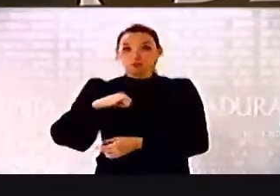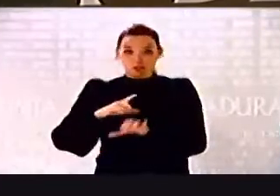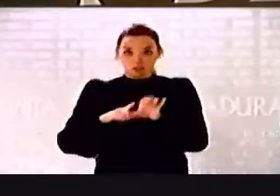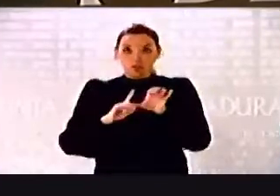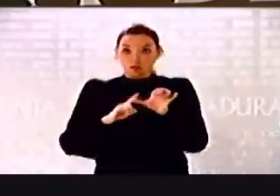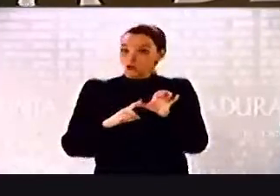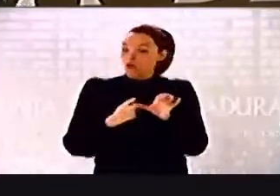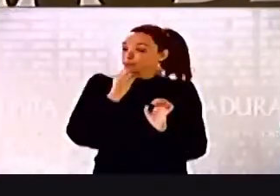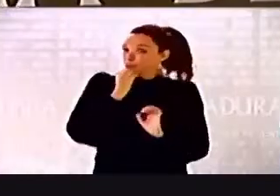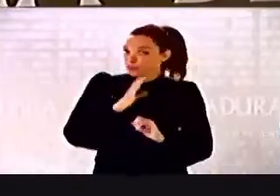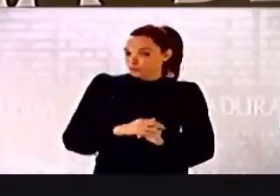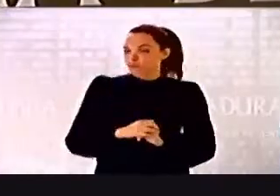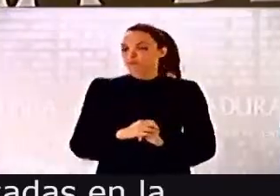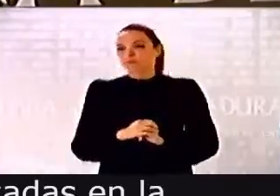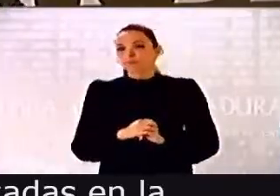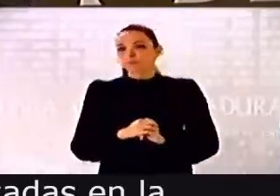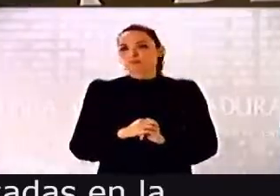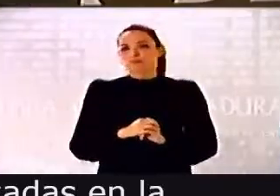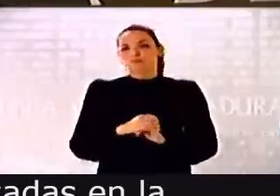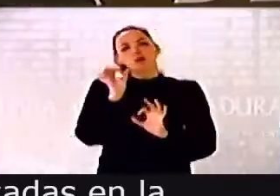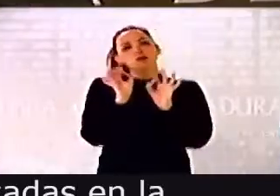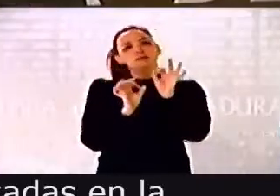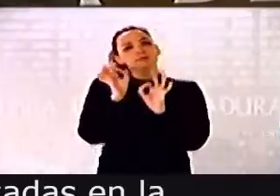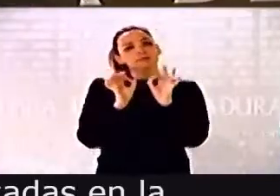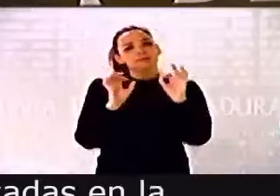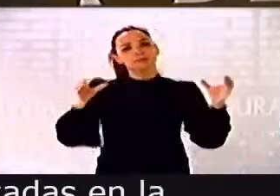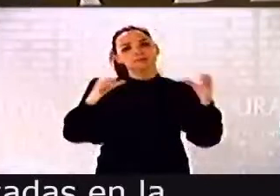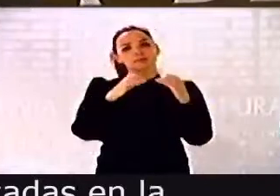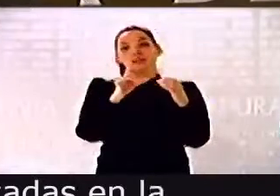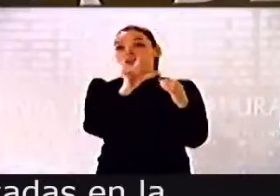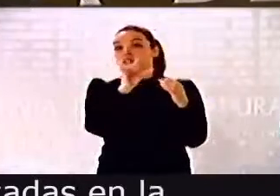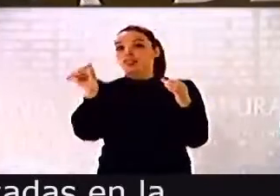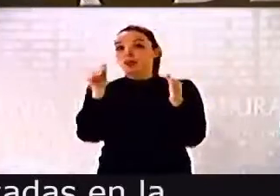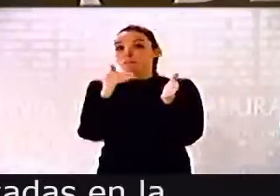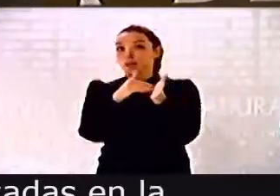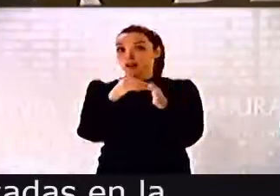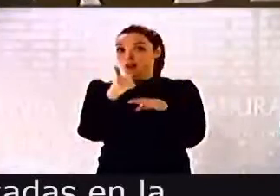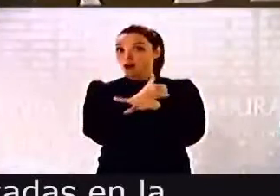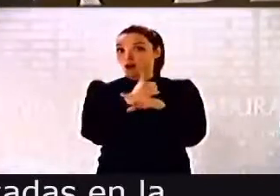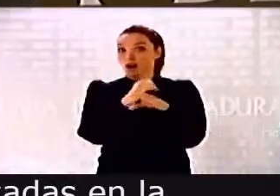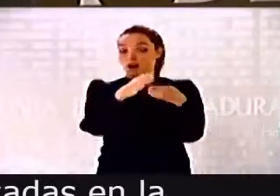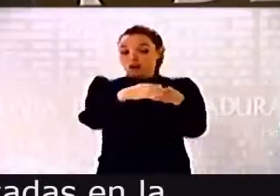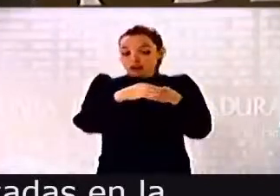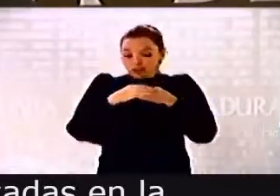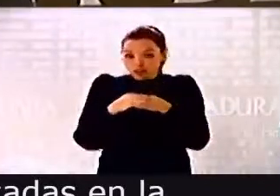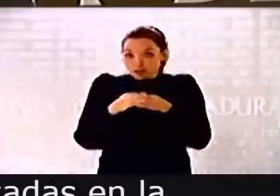Extremadura. Tenemos una tasa por cada 100.000 habitantes de